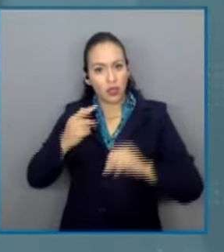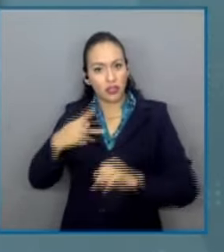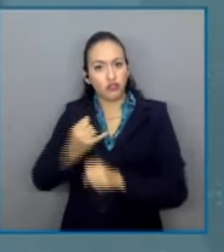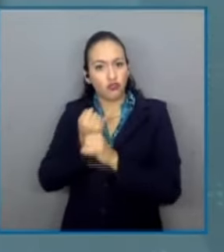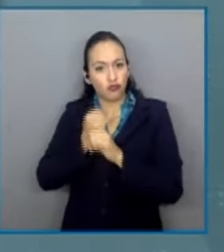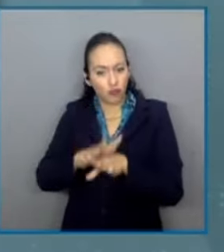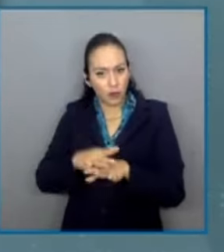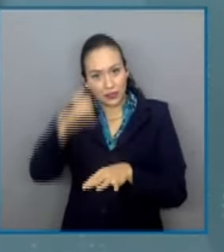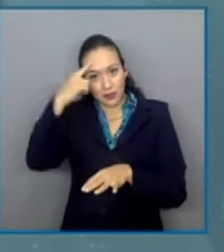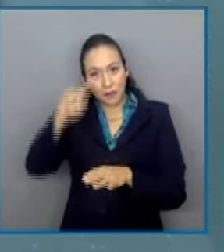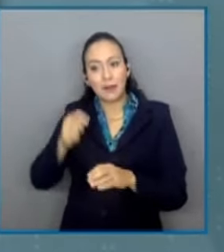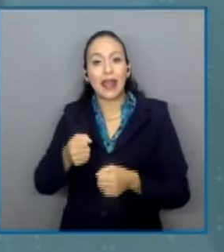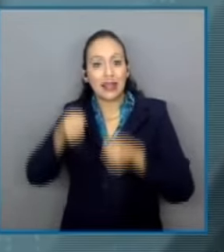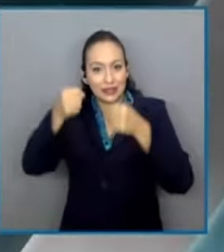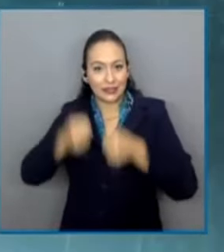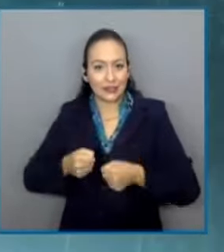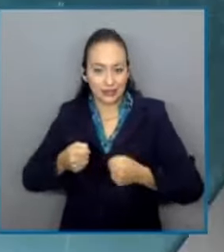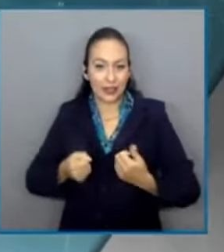alternativos de solución de conflictos.